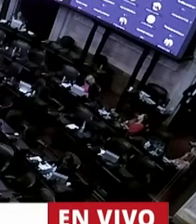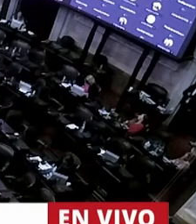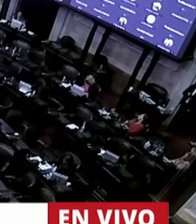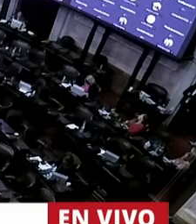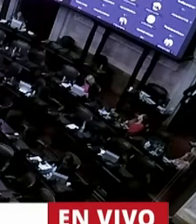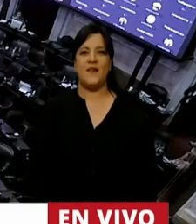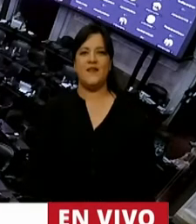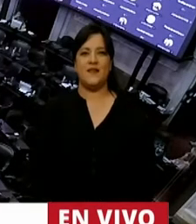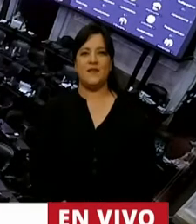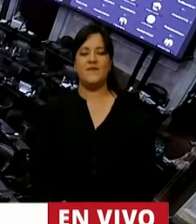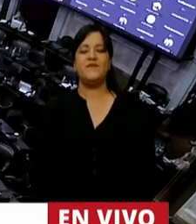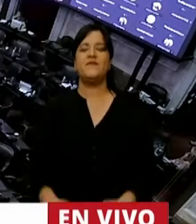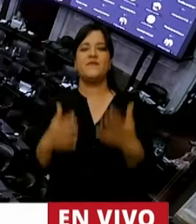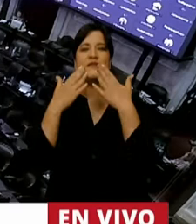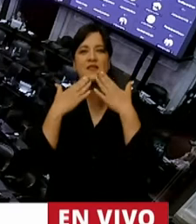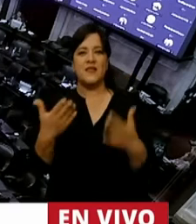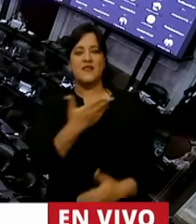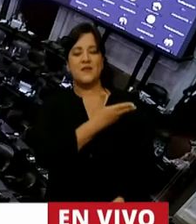Bueno, gracias, señor presidente.